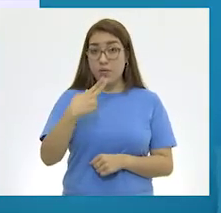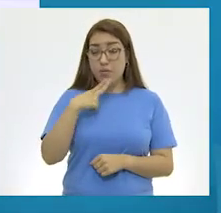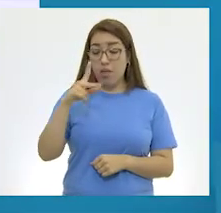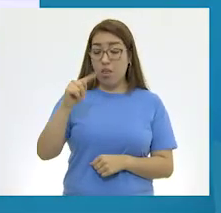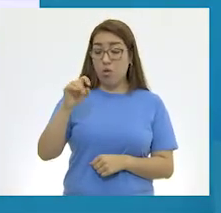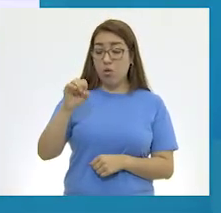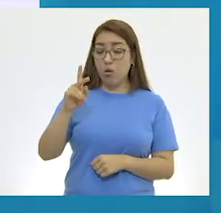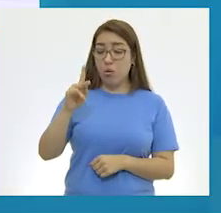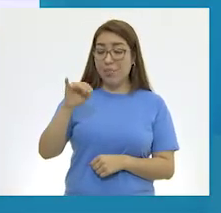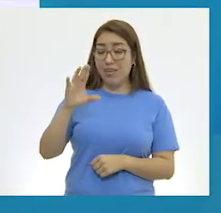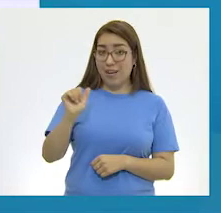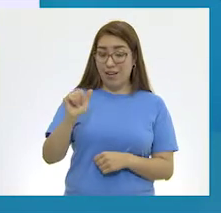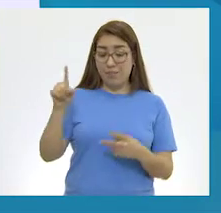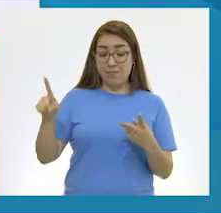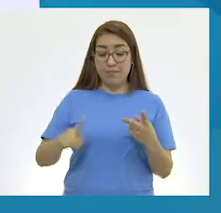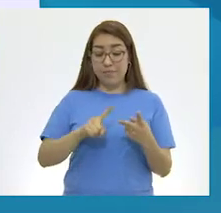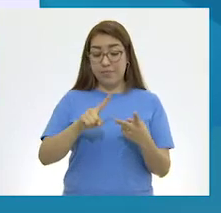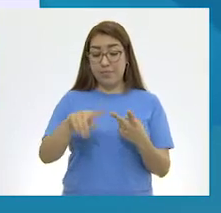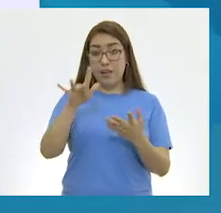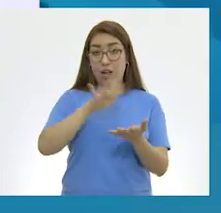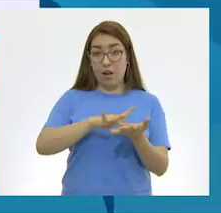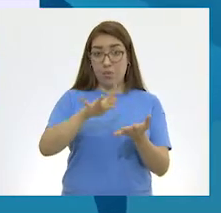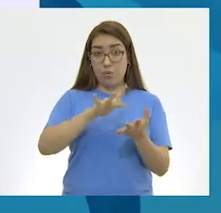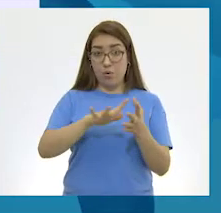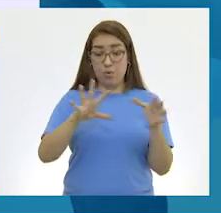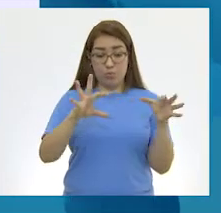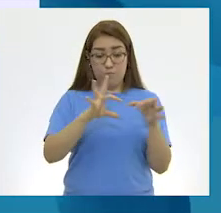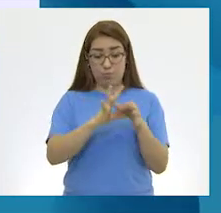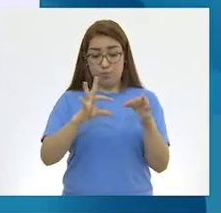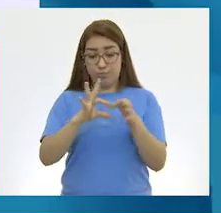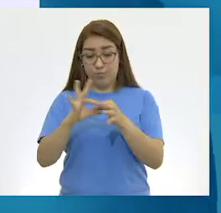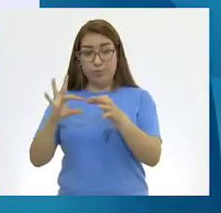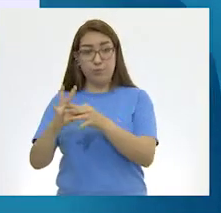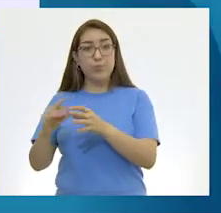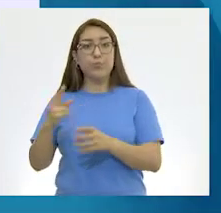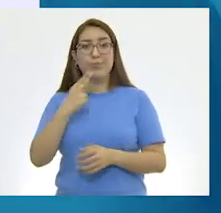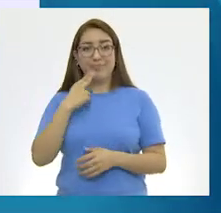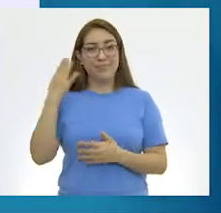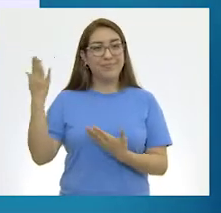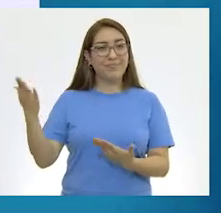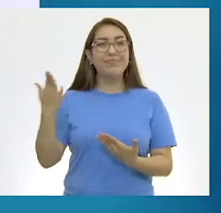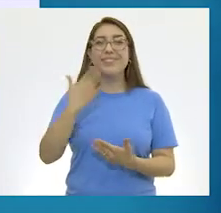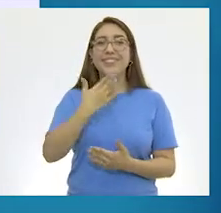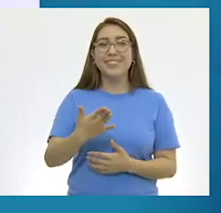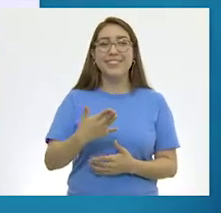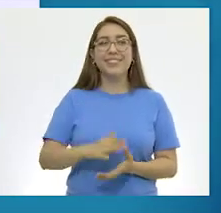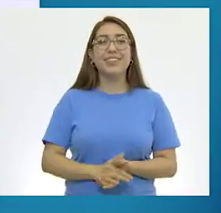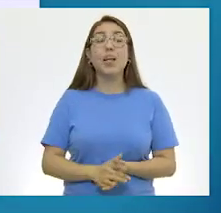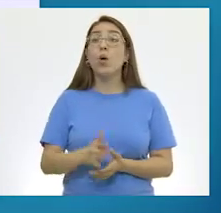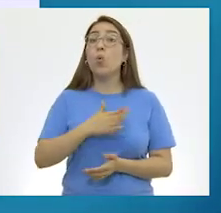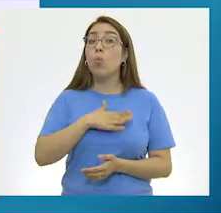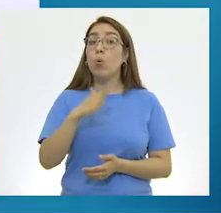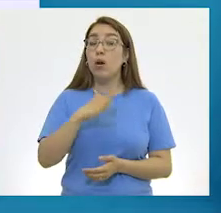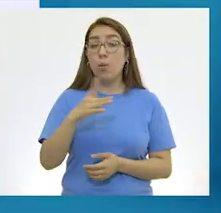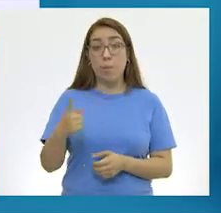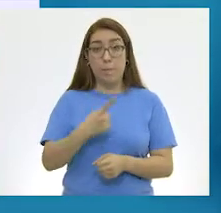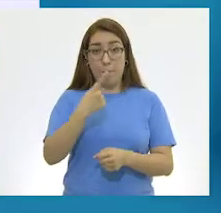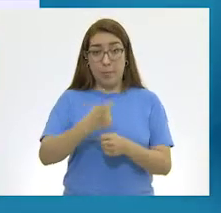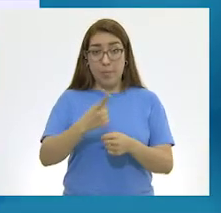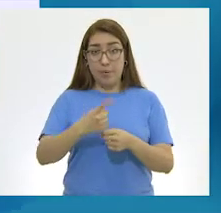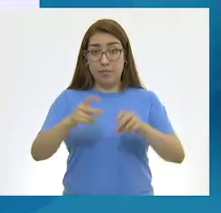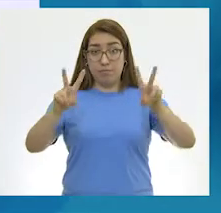y la de apoyo, uniéndolas con conectores. Muy bien, maestra. Bueno, tenemos primero el título